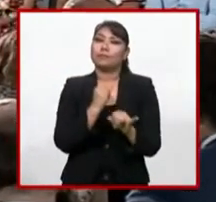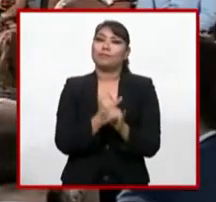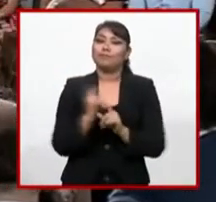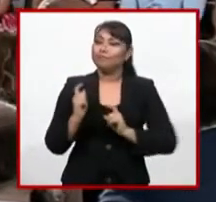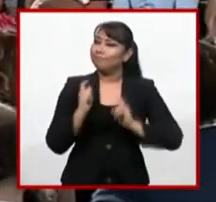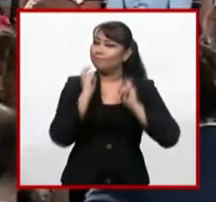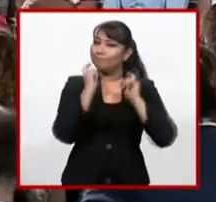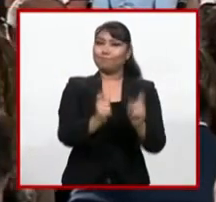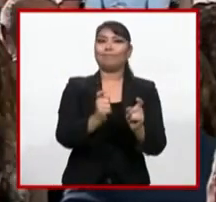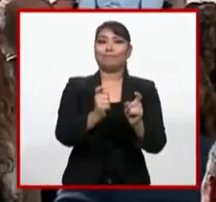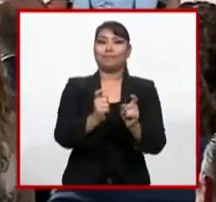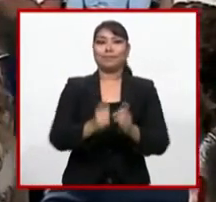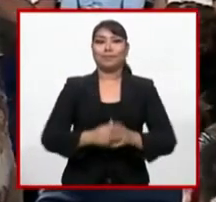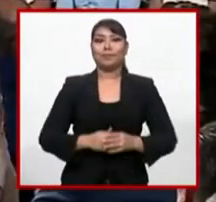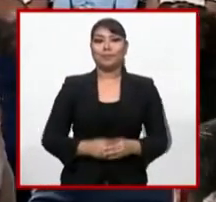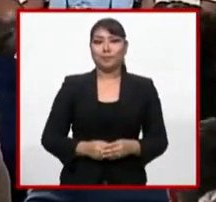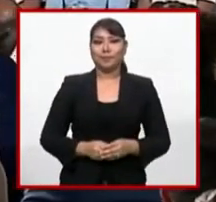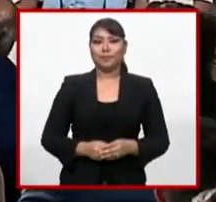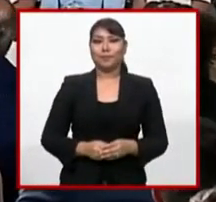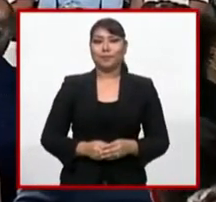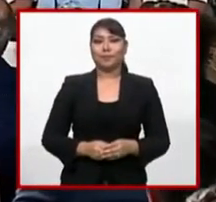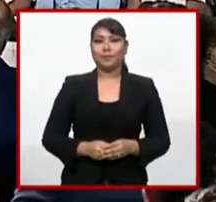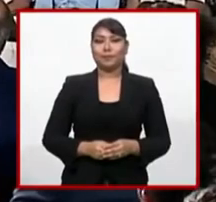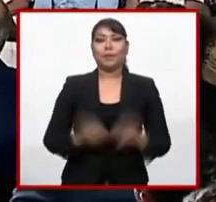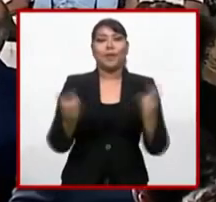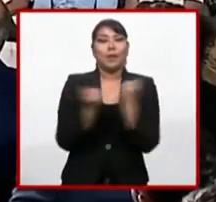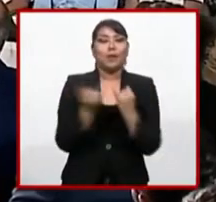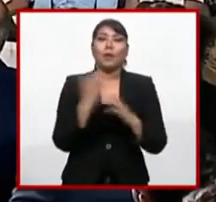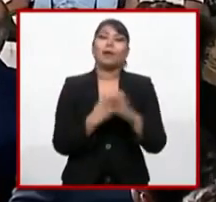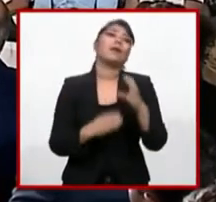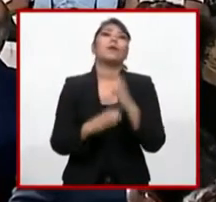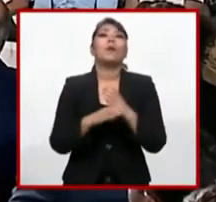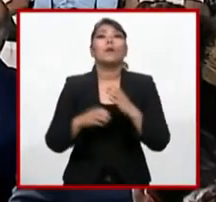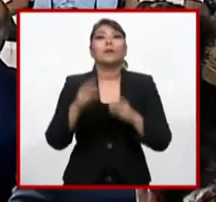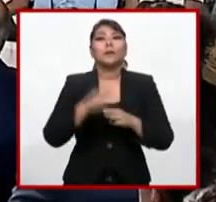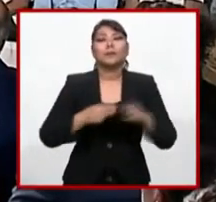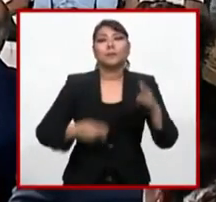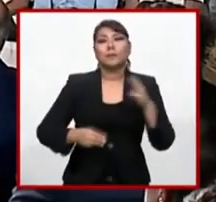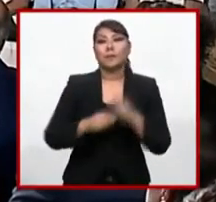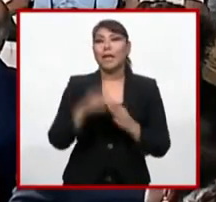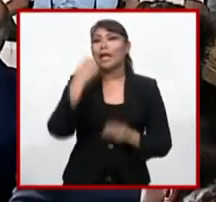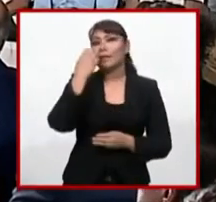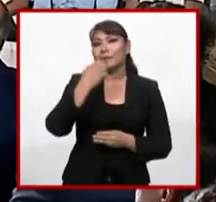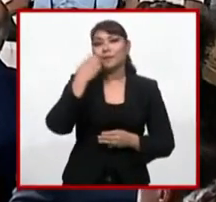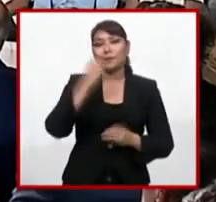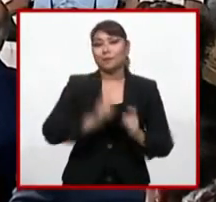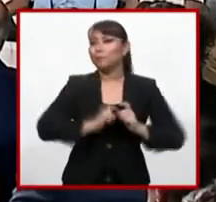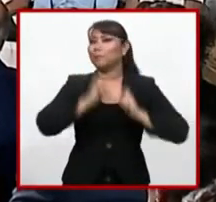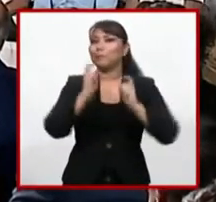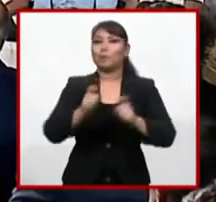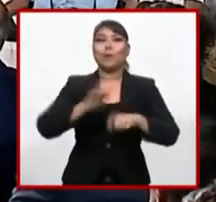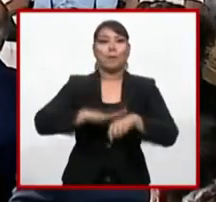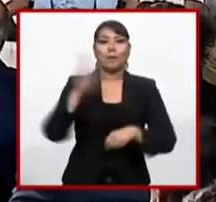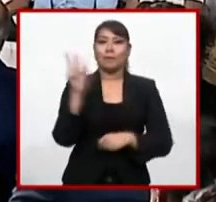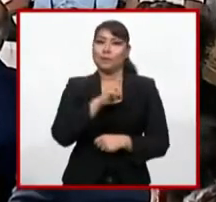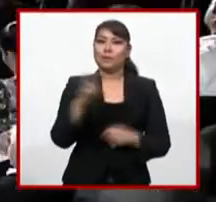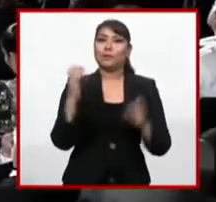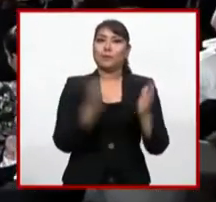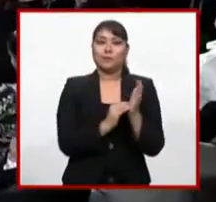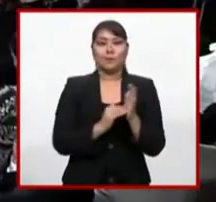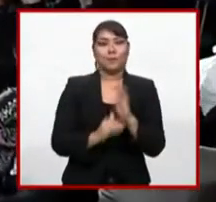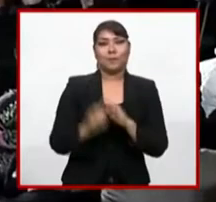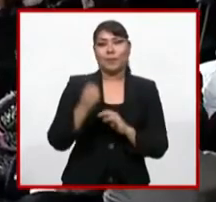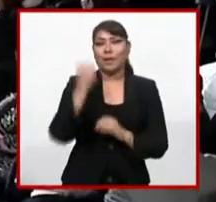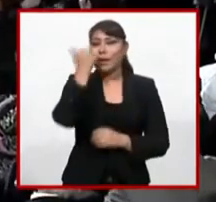y también hemos podido dispersar equipamiento en las escuelas de Oaxaca a más de 200,000